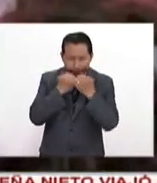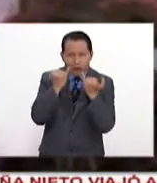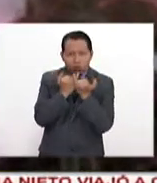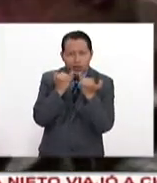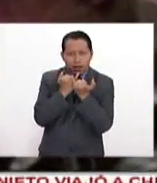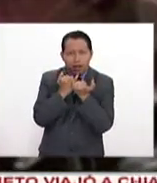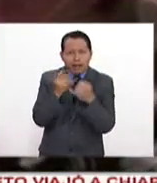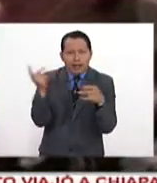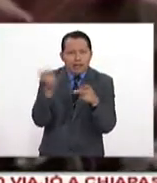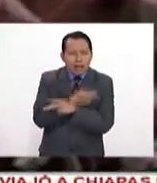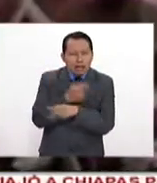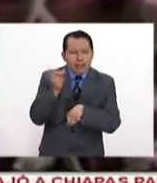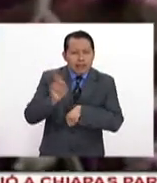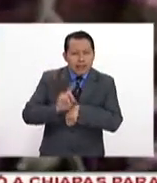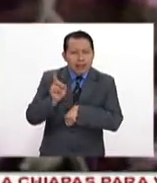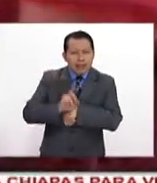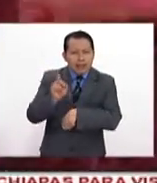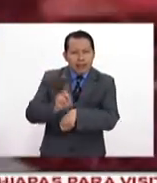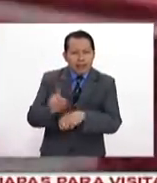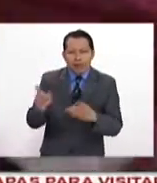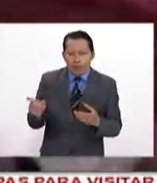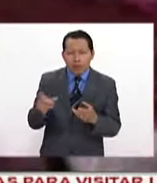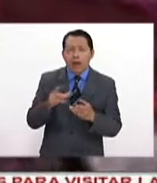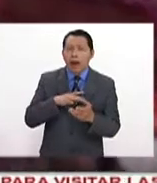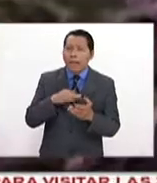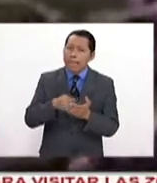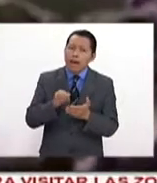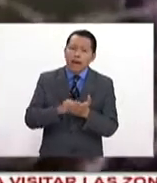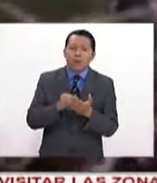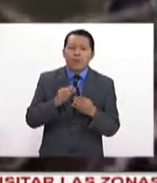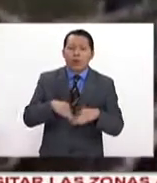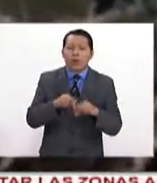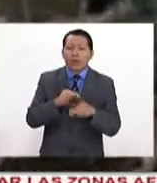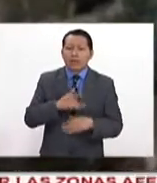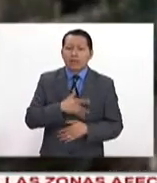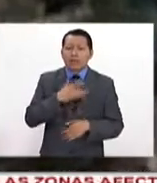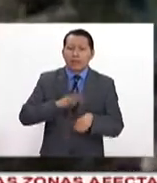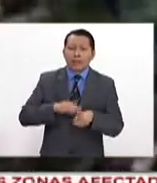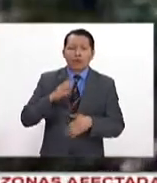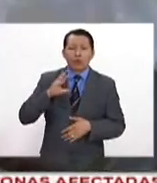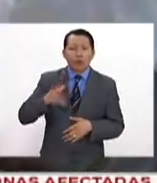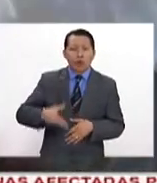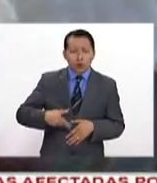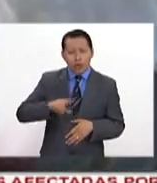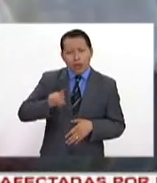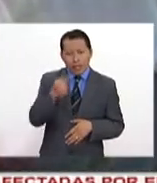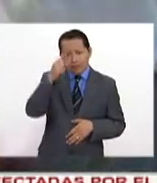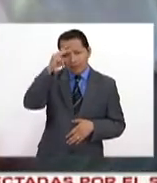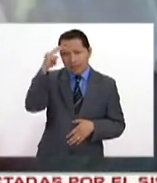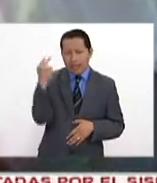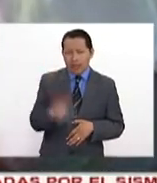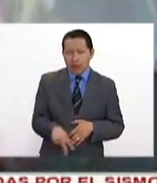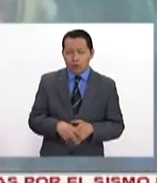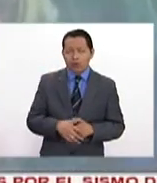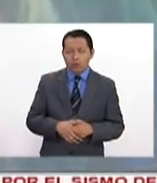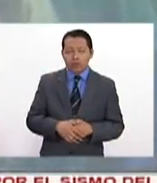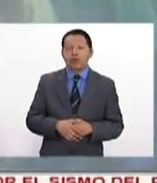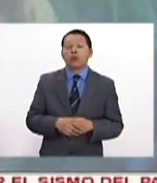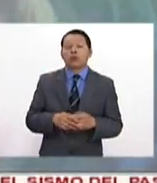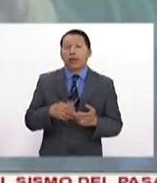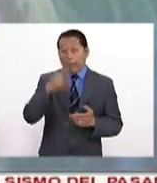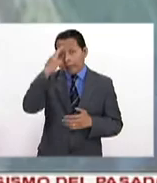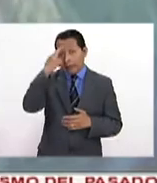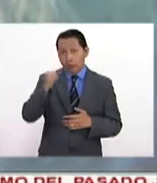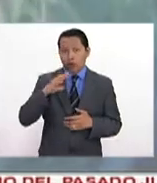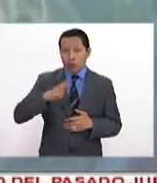aquello que sucede en lo cotidiano, con suficiente valor para sentirnos más orgullosos como mexicanos. Una razón de